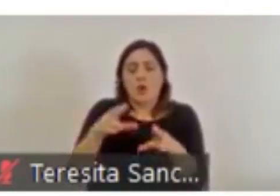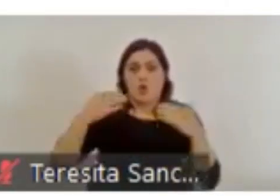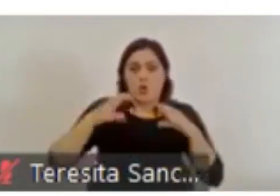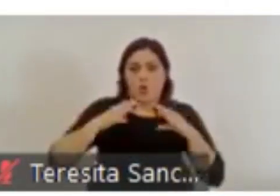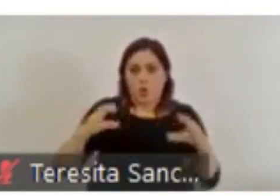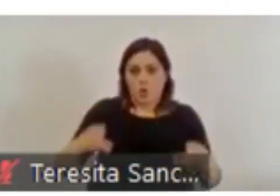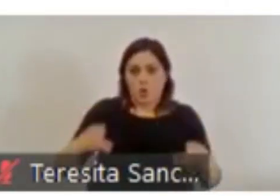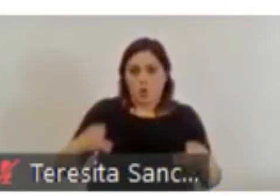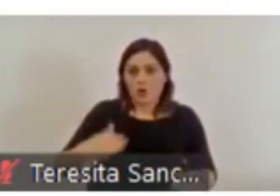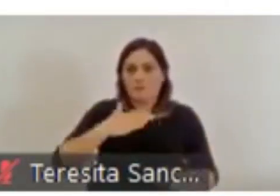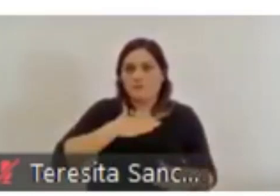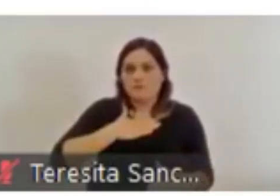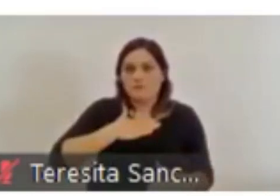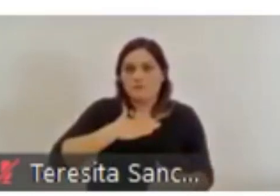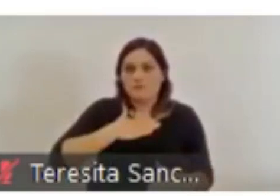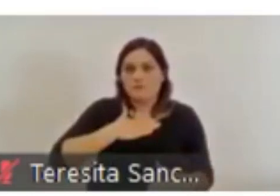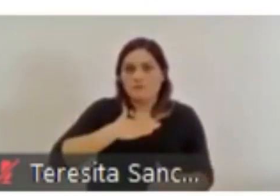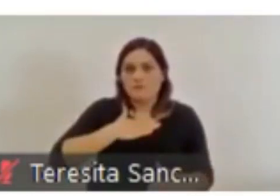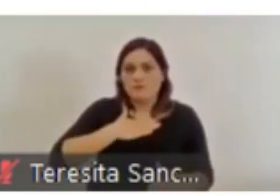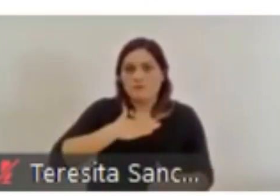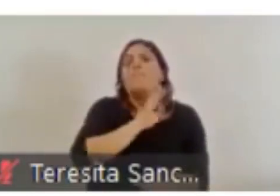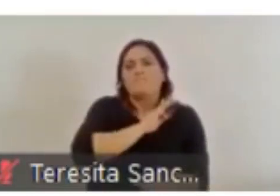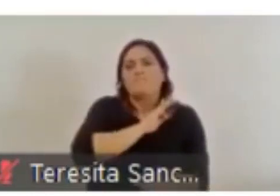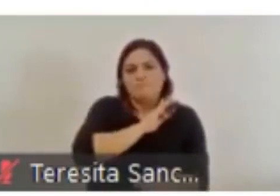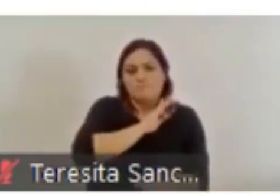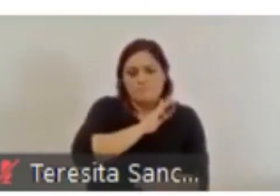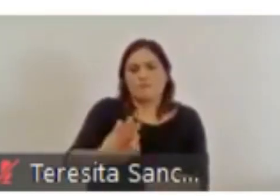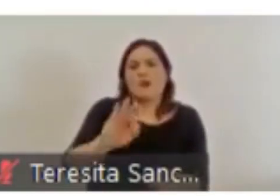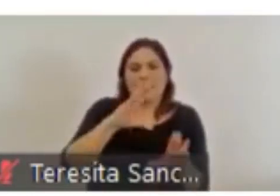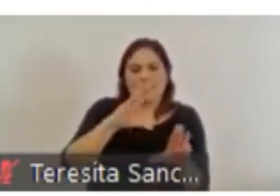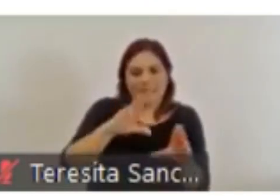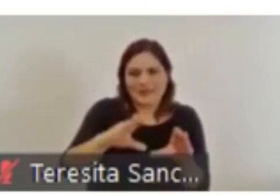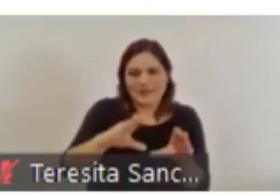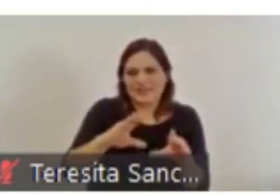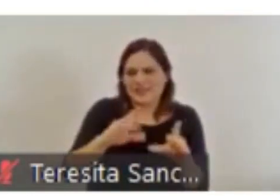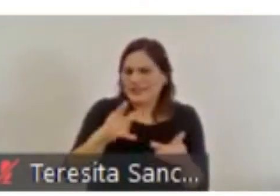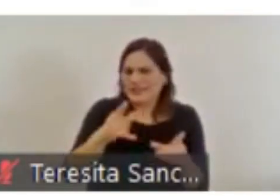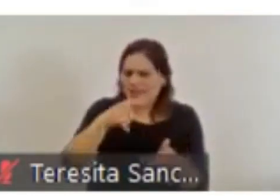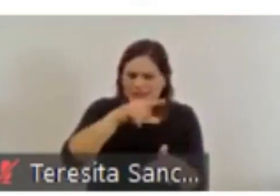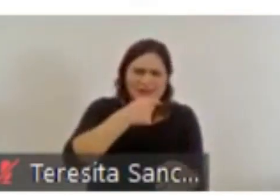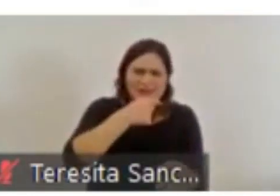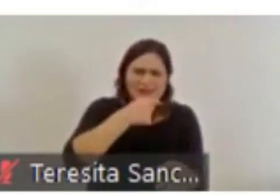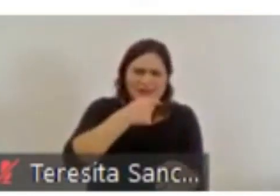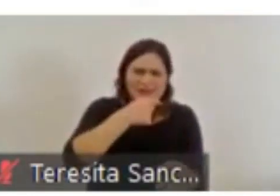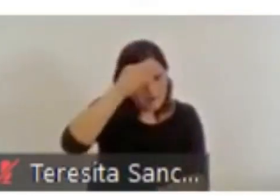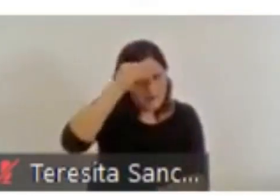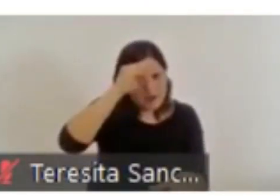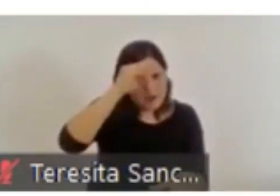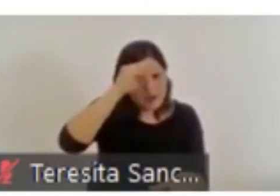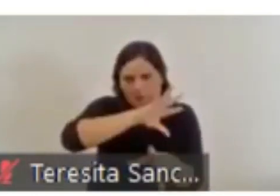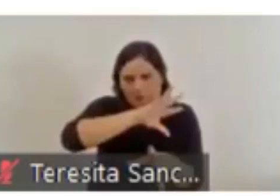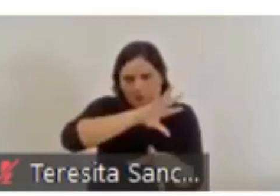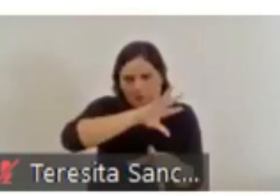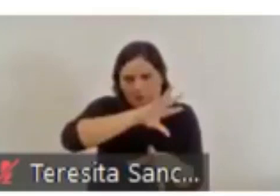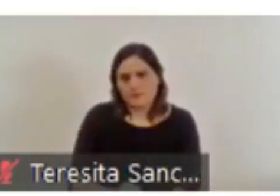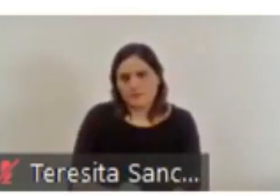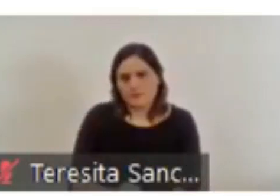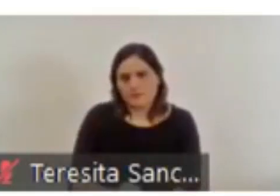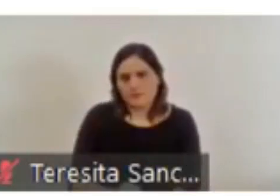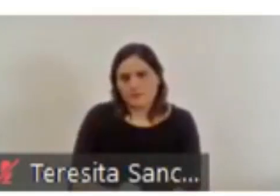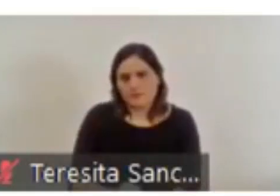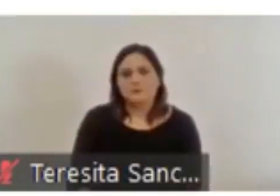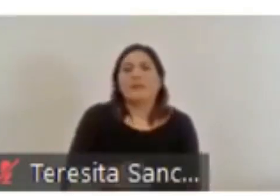Entonces salen con un aprendizaje bastante completo, ¿no? Y tienen estos